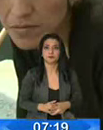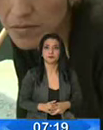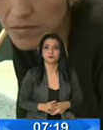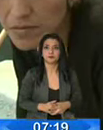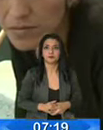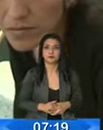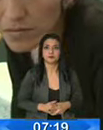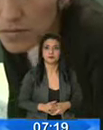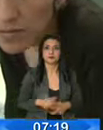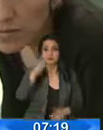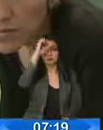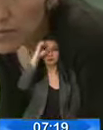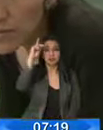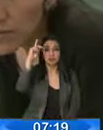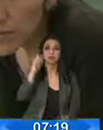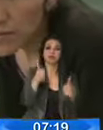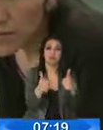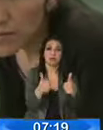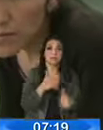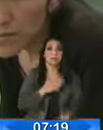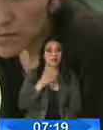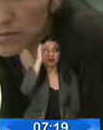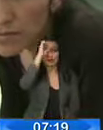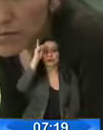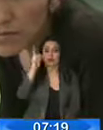Para mi opinión está bien, mi opinión. Pues porque